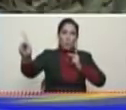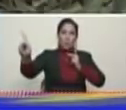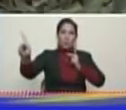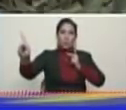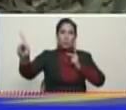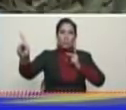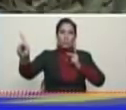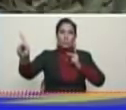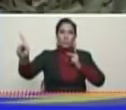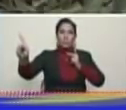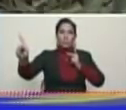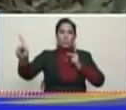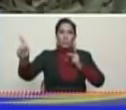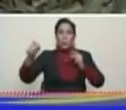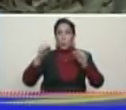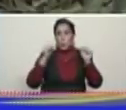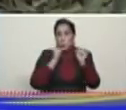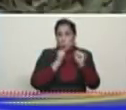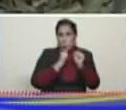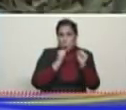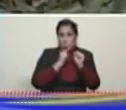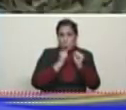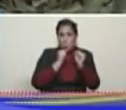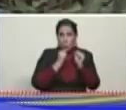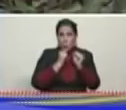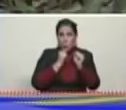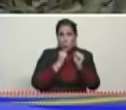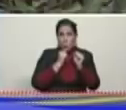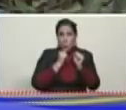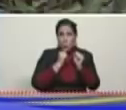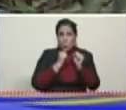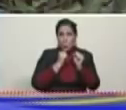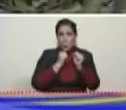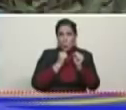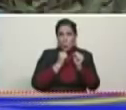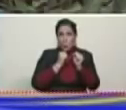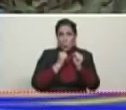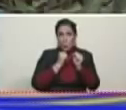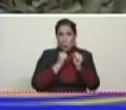pasando por el páramo de Pisba,